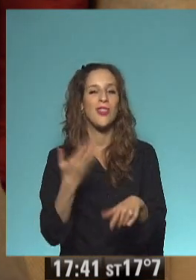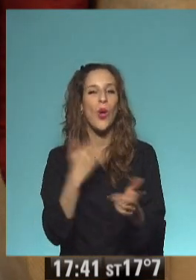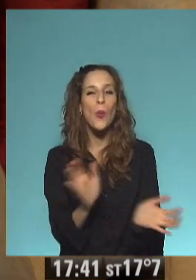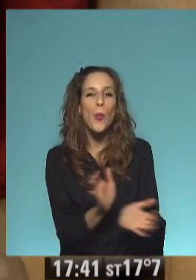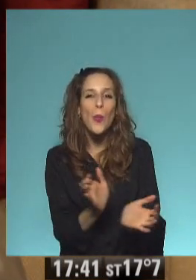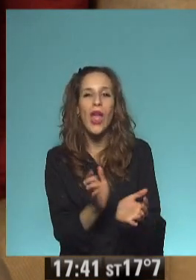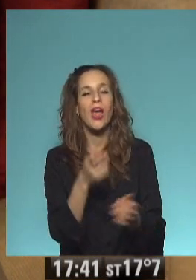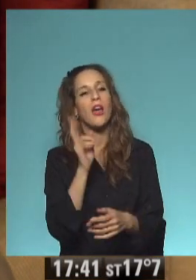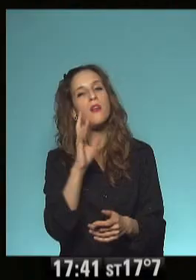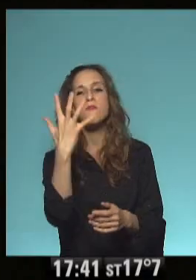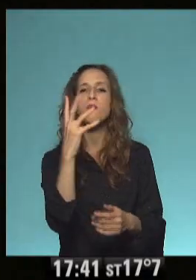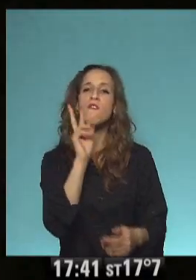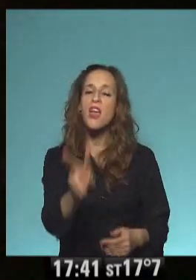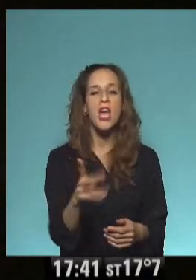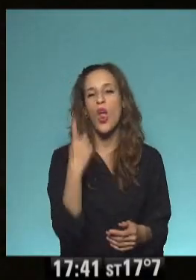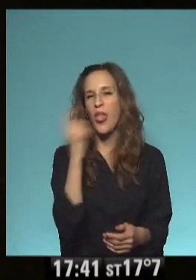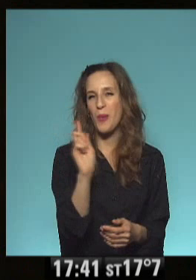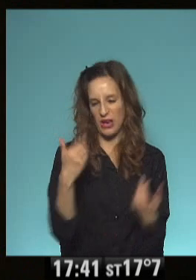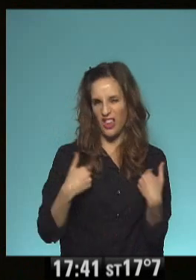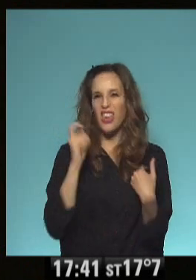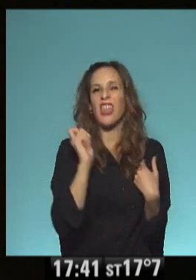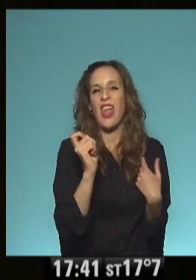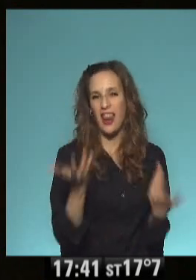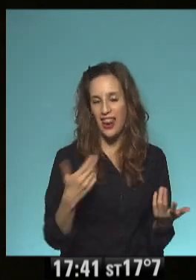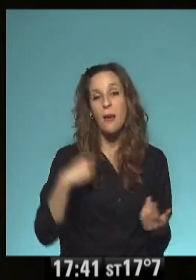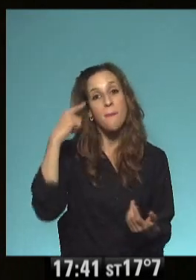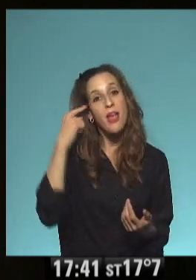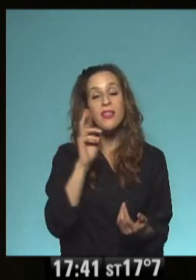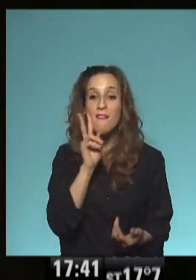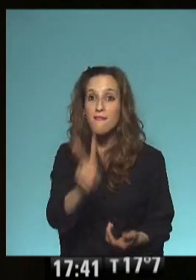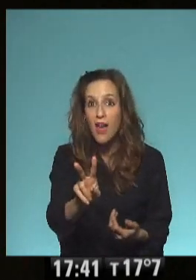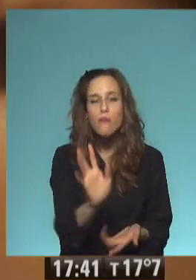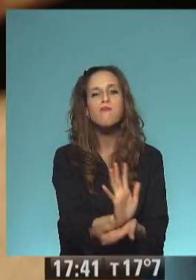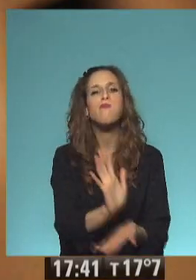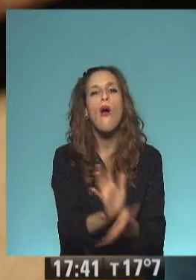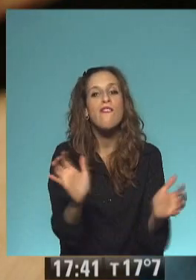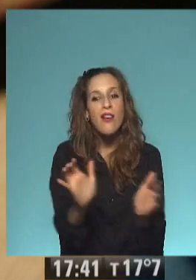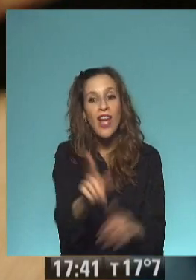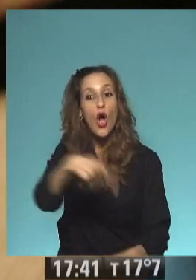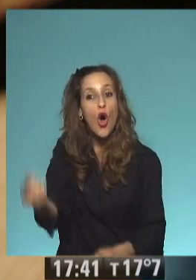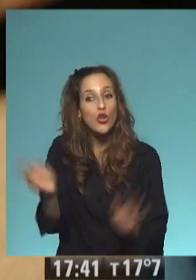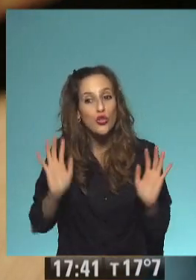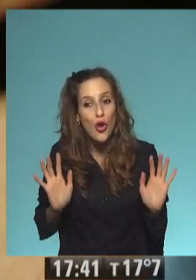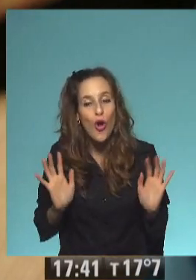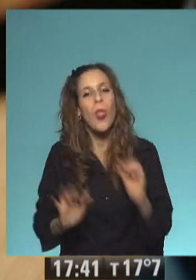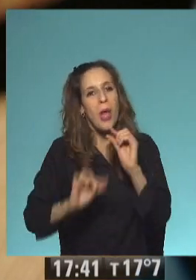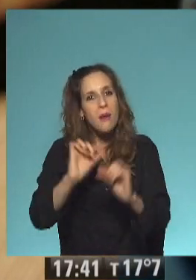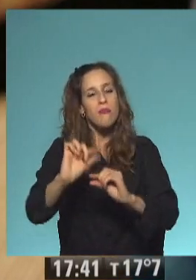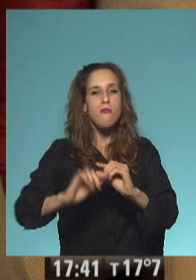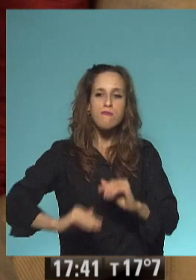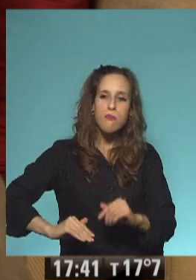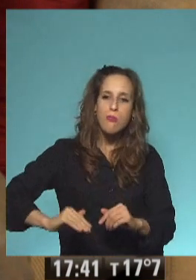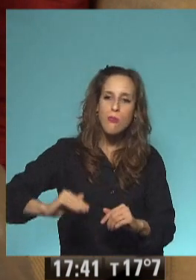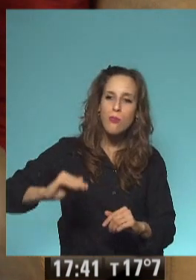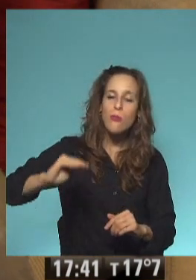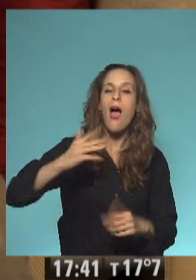se pueden reconocer en el espejo. Piensan que lo que están viendo es otro bebé. Y a medida que van creciendo, se empiezan a dar cuenta